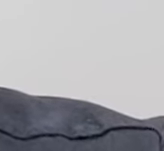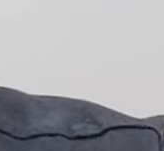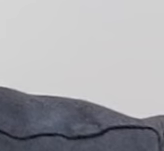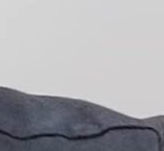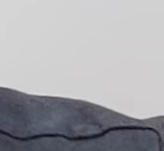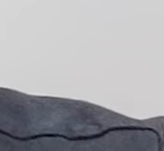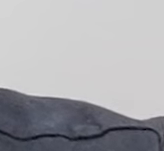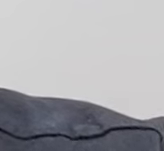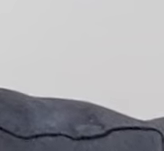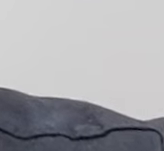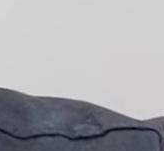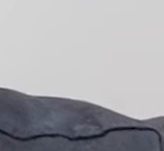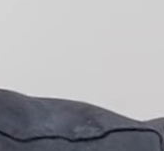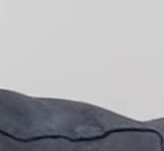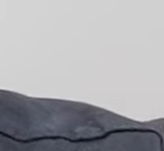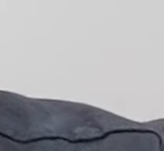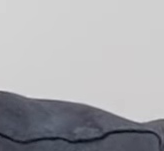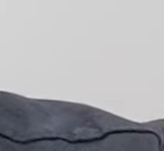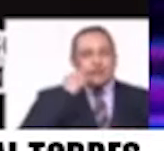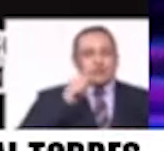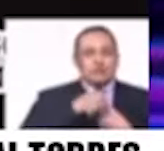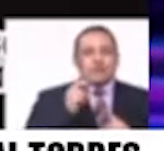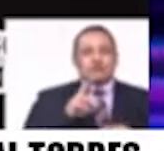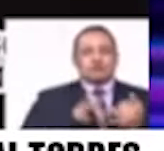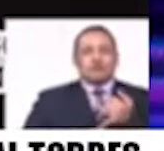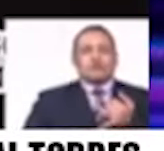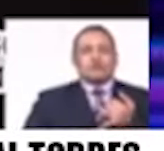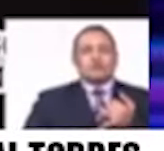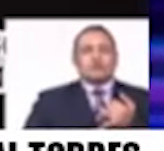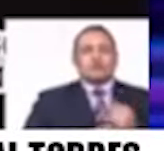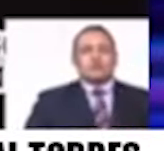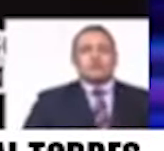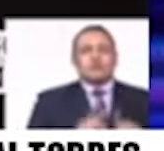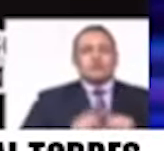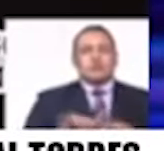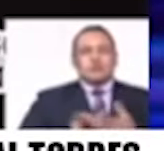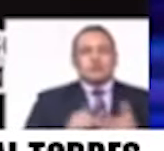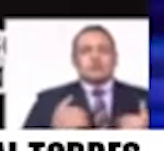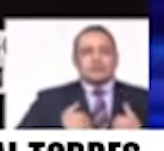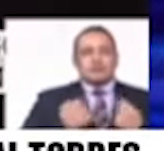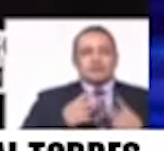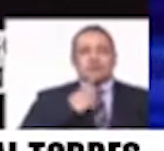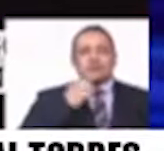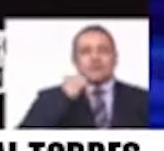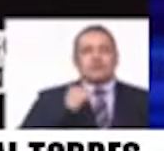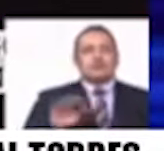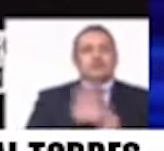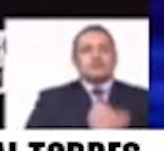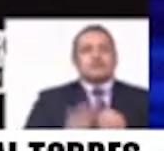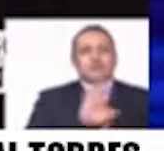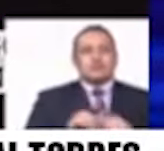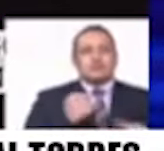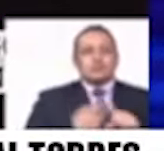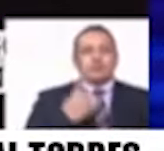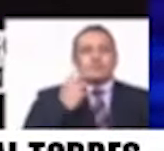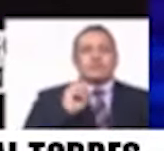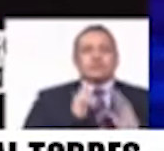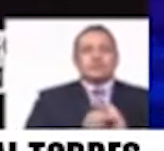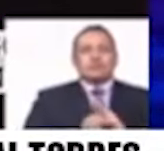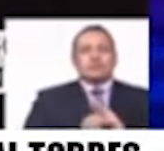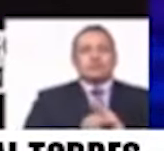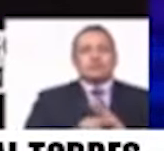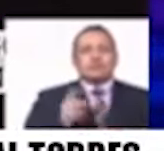al Pleno del Congreso. Escuchemos. Vázquez, para que ejerza su derecho de defensa hasta por 20